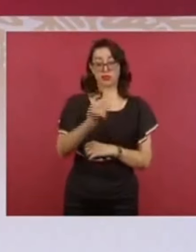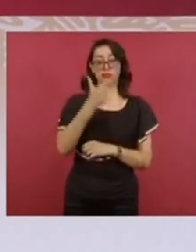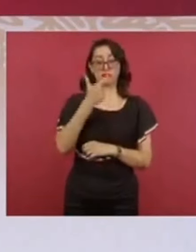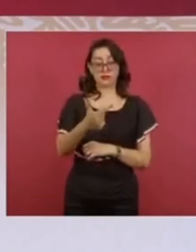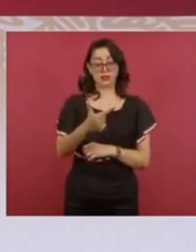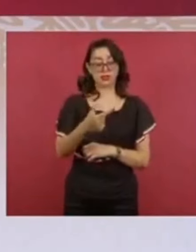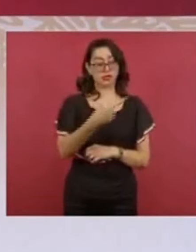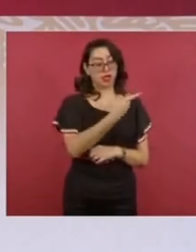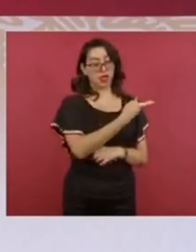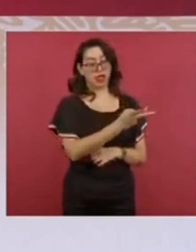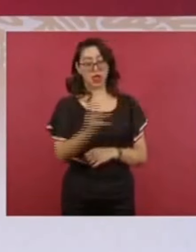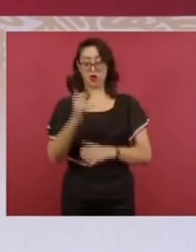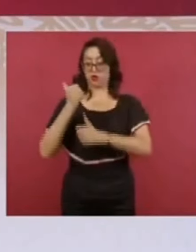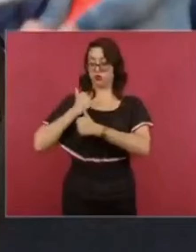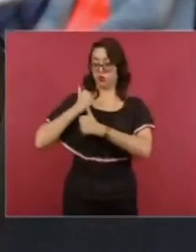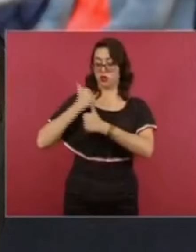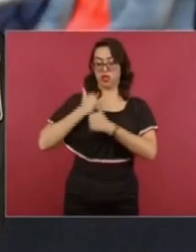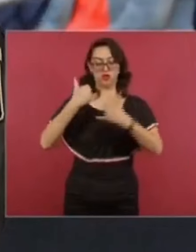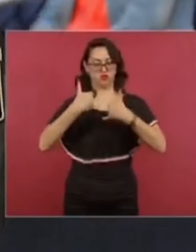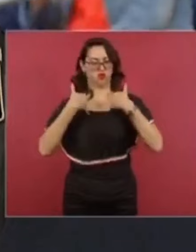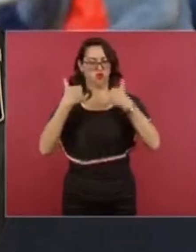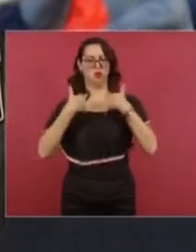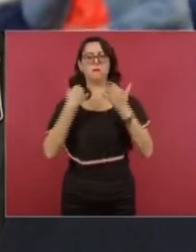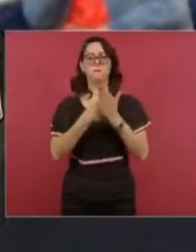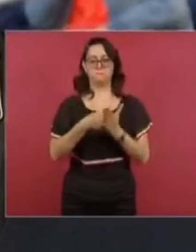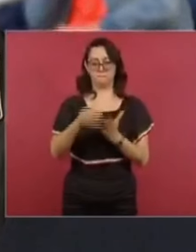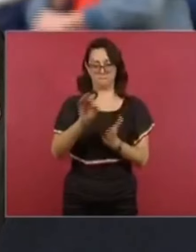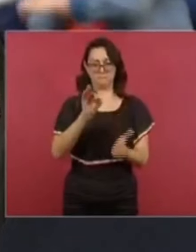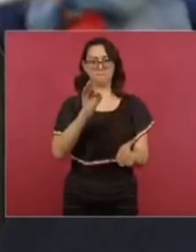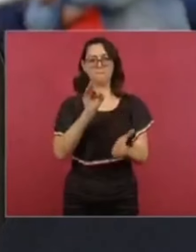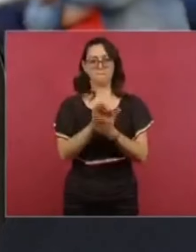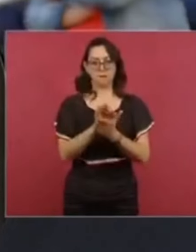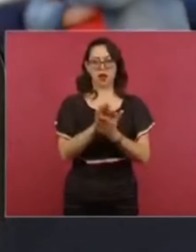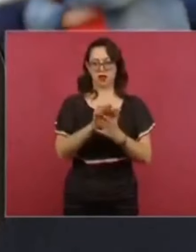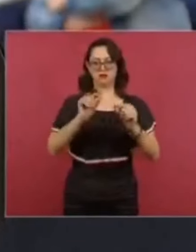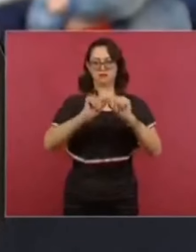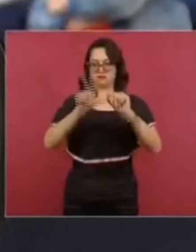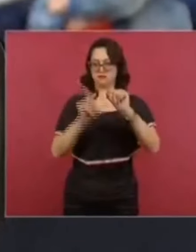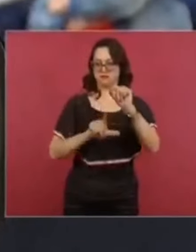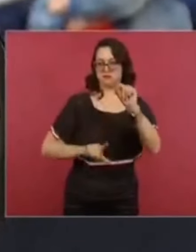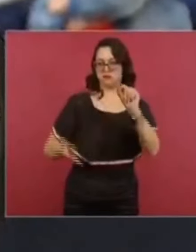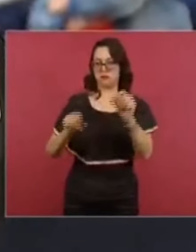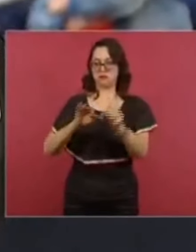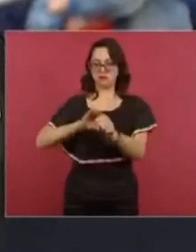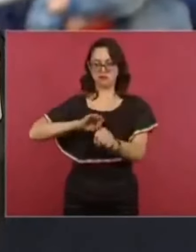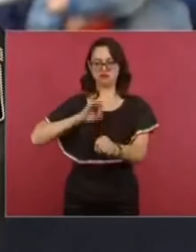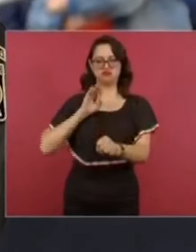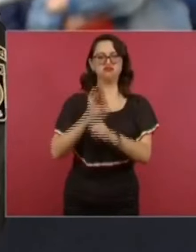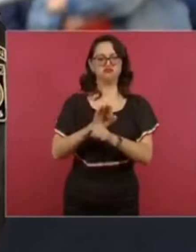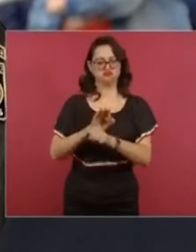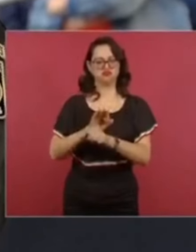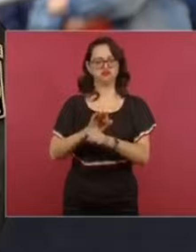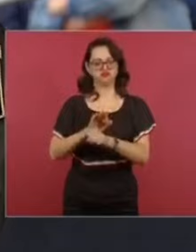jóvenes cadetes dieron muestra de lealtad por defender el honor de los mexicanos y refrendar su